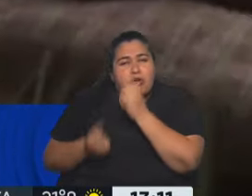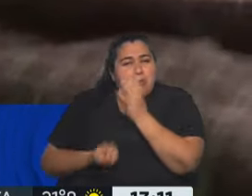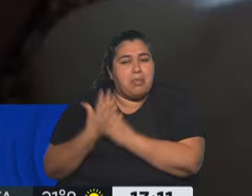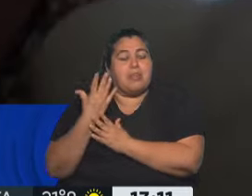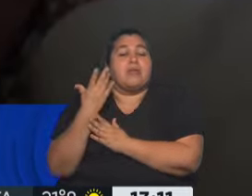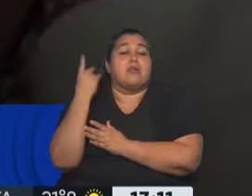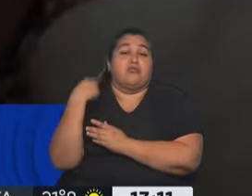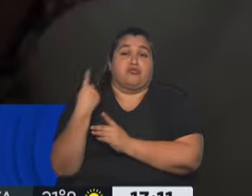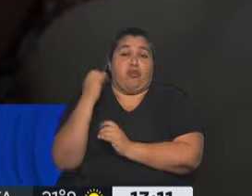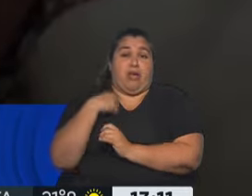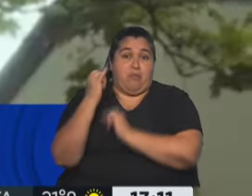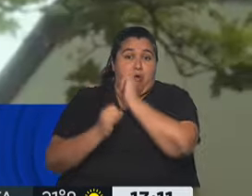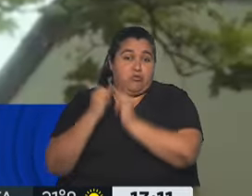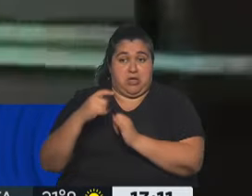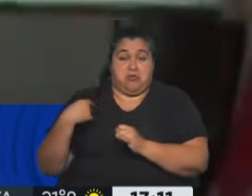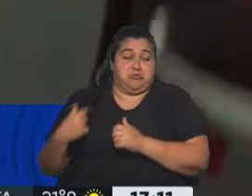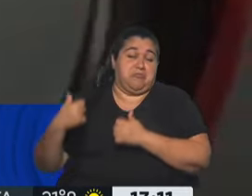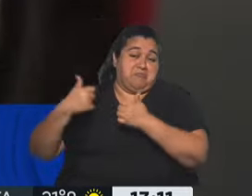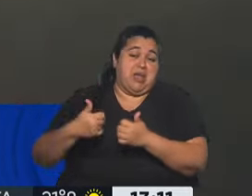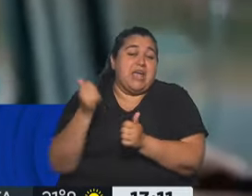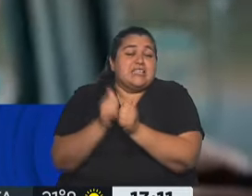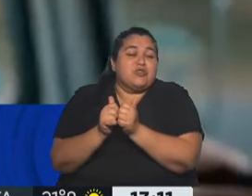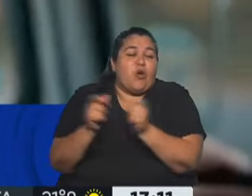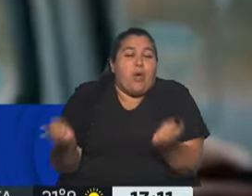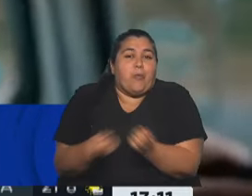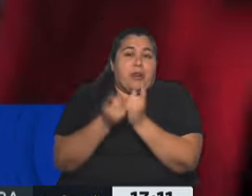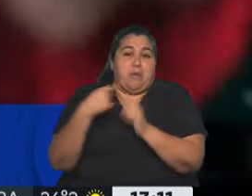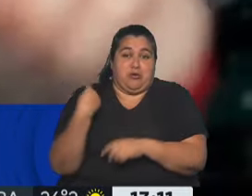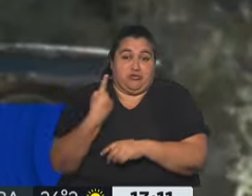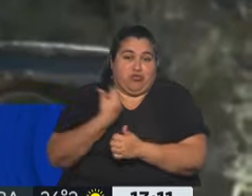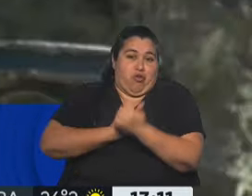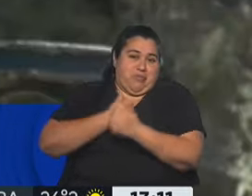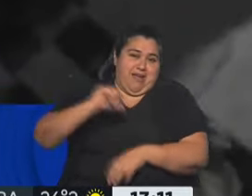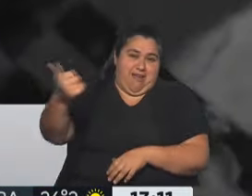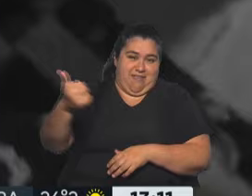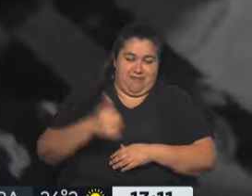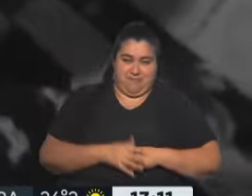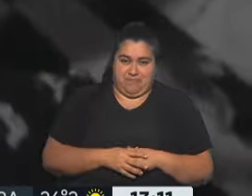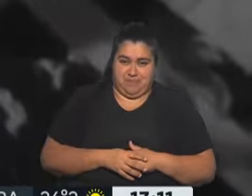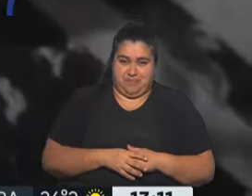Tuvimos la suerte de presentarnos a Historias Breves y ganar el concurso. ¡Cuidado!